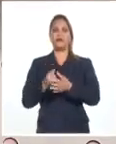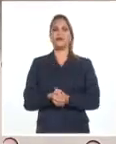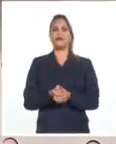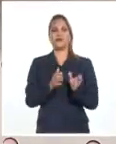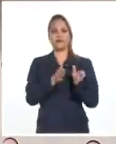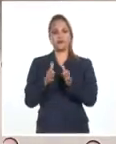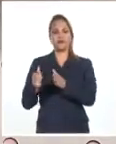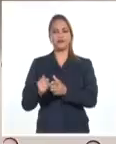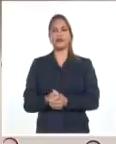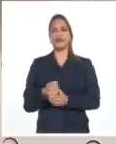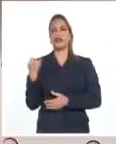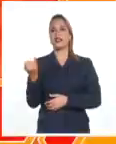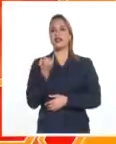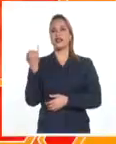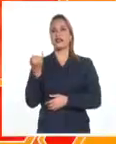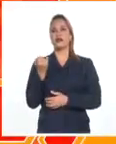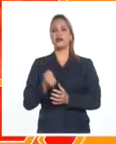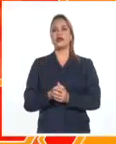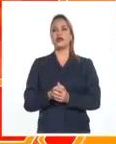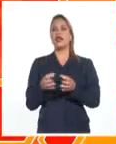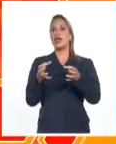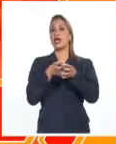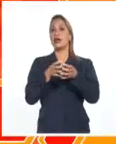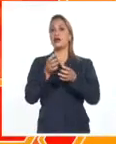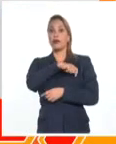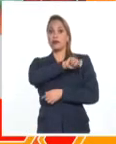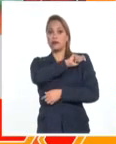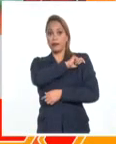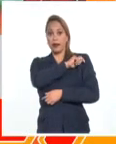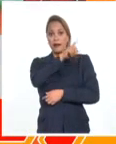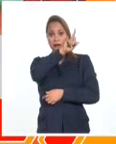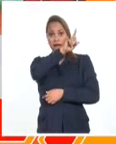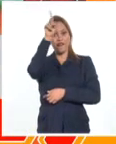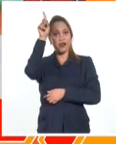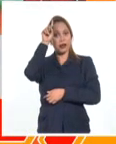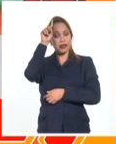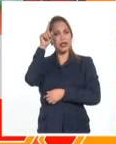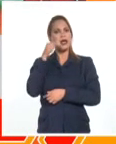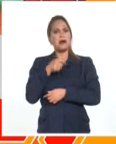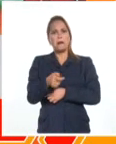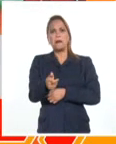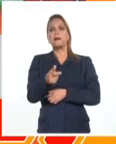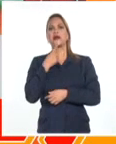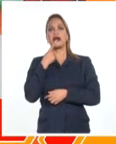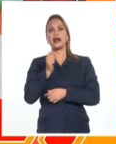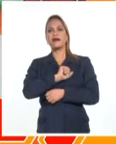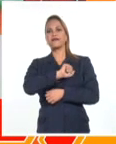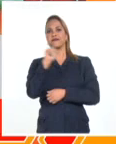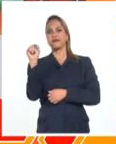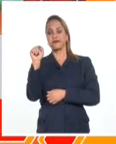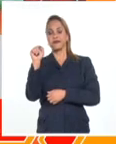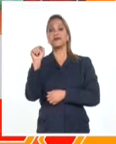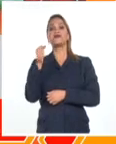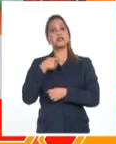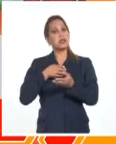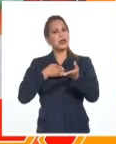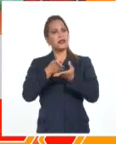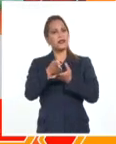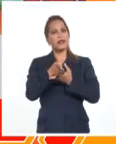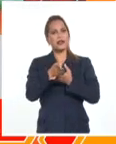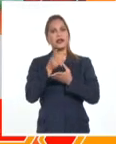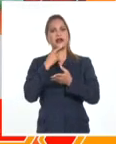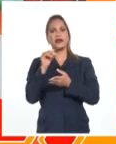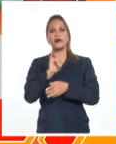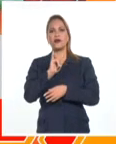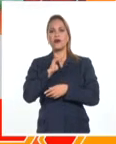al panorama internacional. En la Liga Española lidera el Real Madrid, que cada vez se acerca más al título del torneo y sigue con vida en la